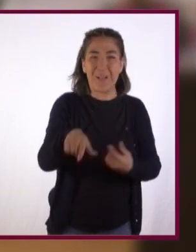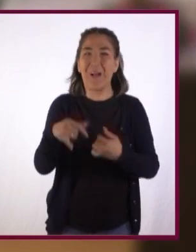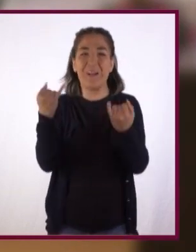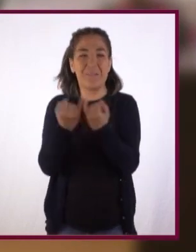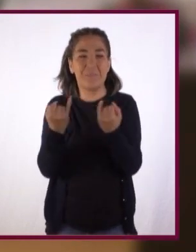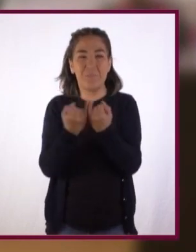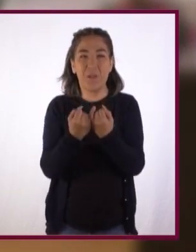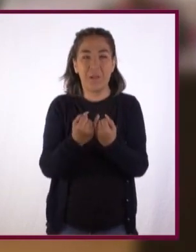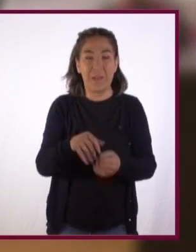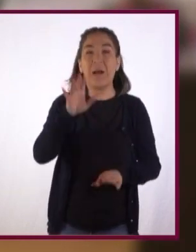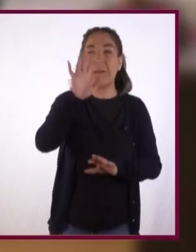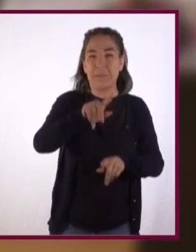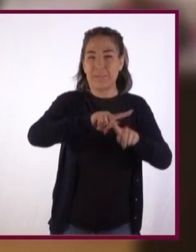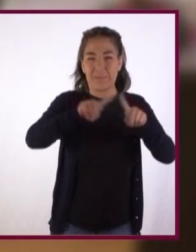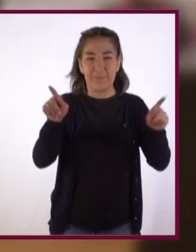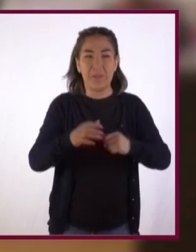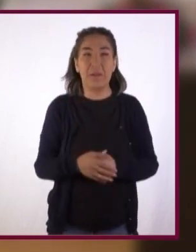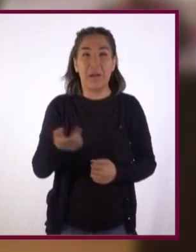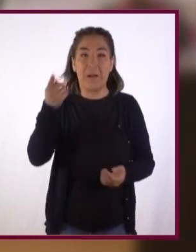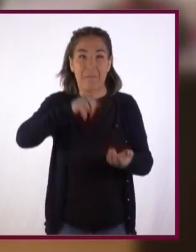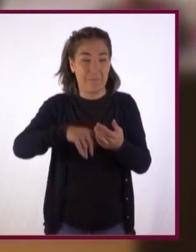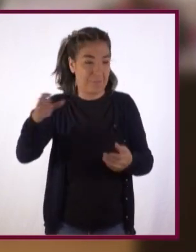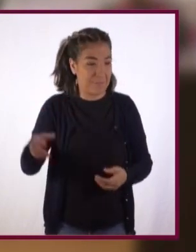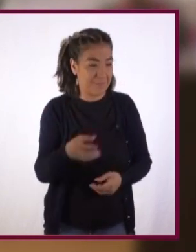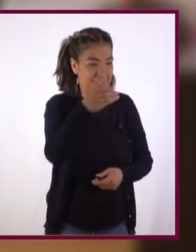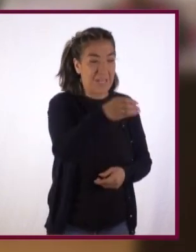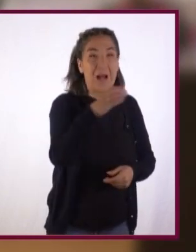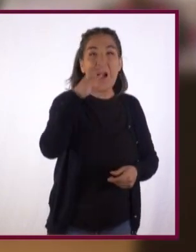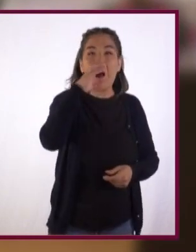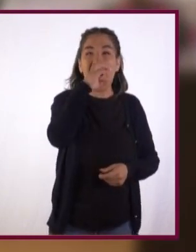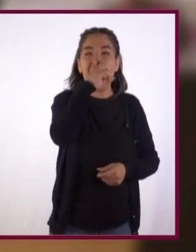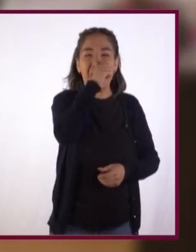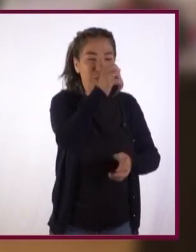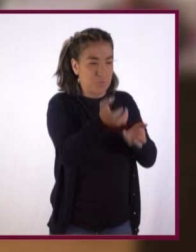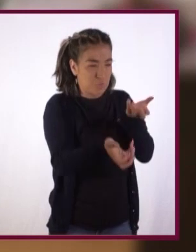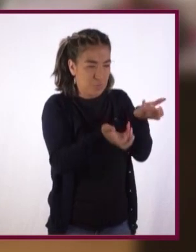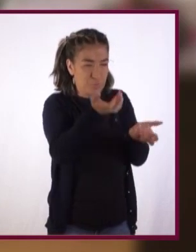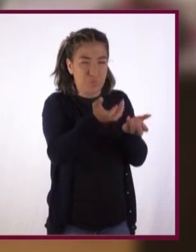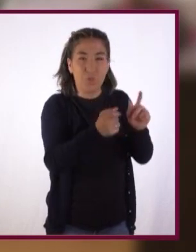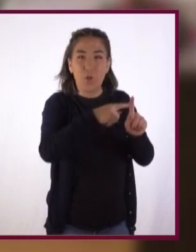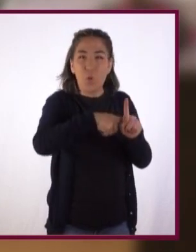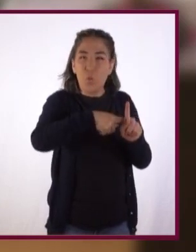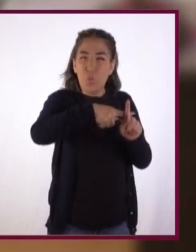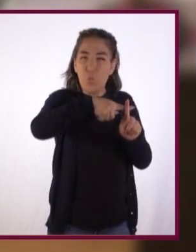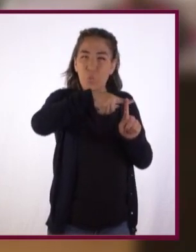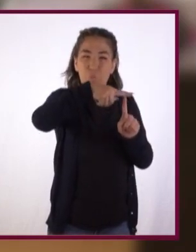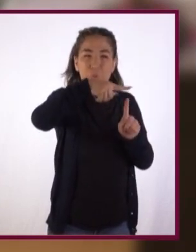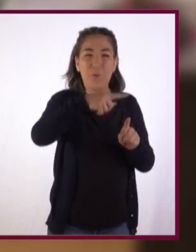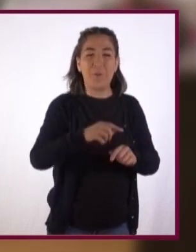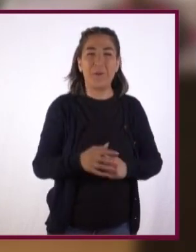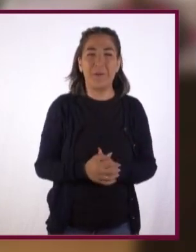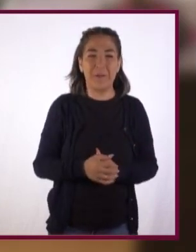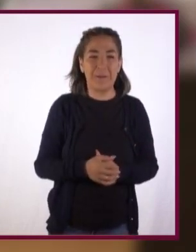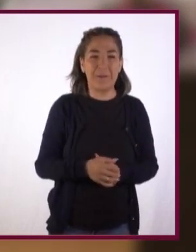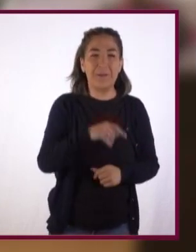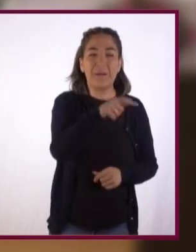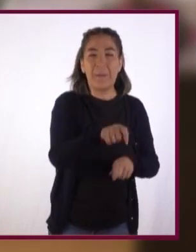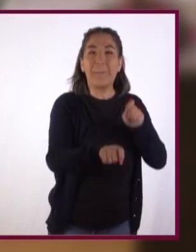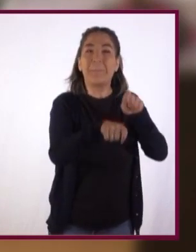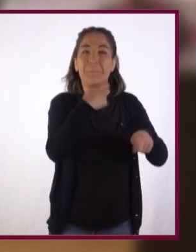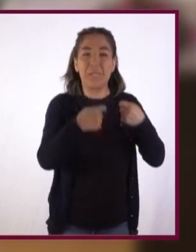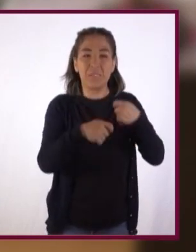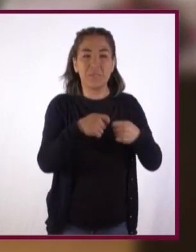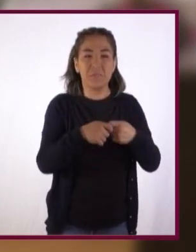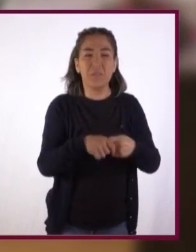mano. Y en cambio, si yo le elevo la temperatura un poco, unas decenas de grados, a ese mismo pedacito